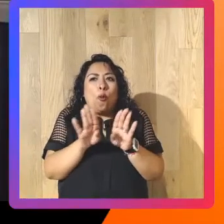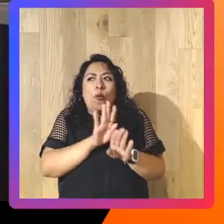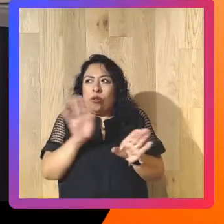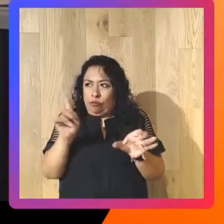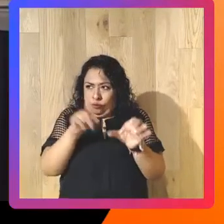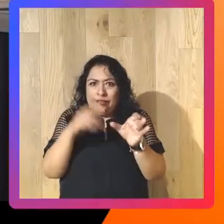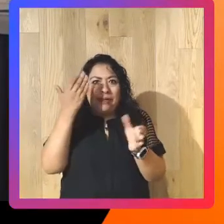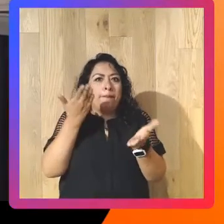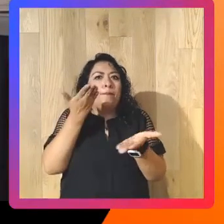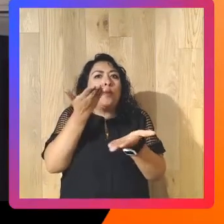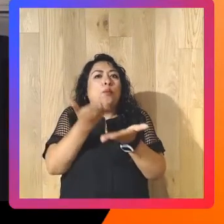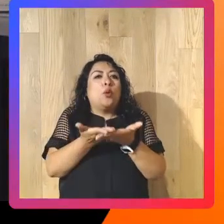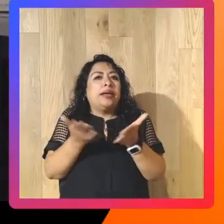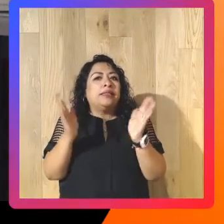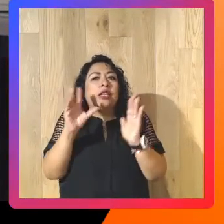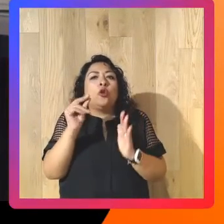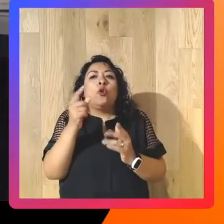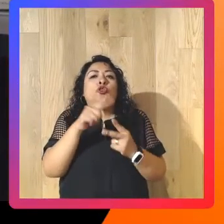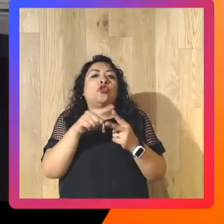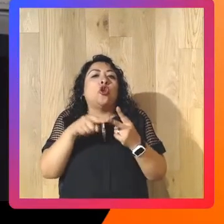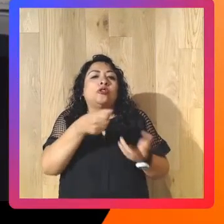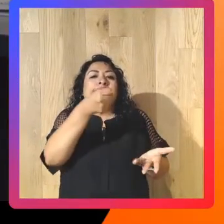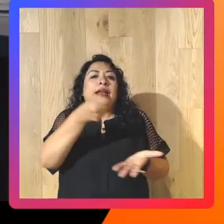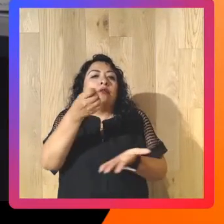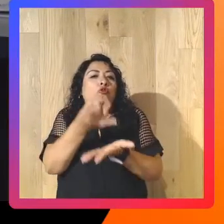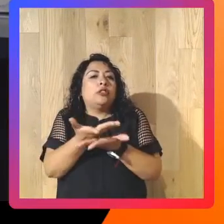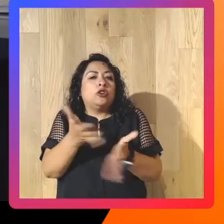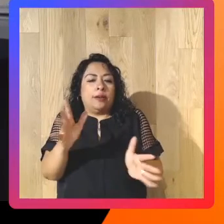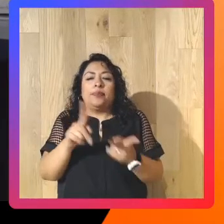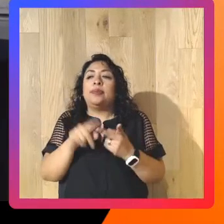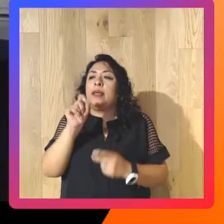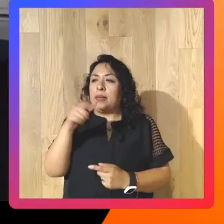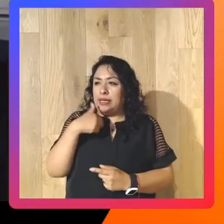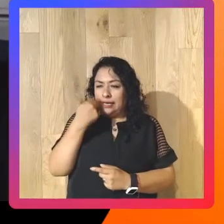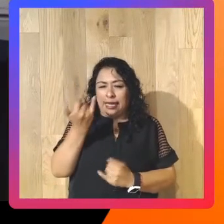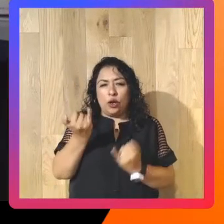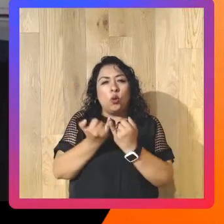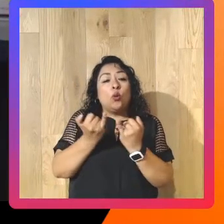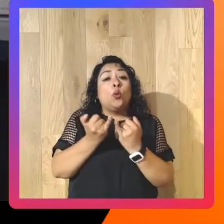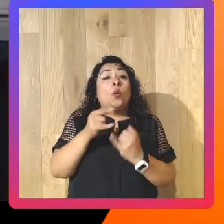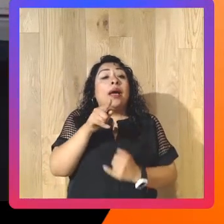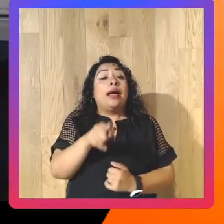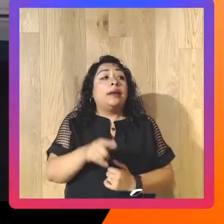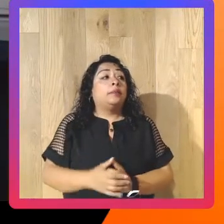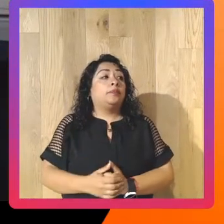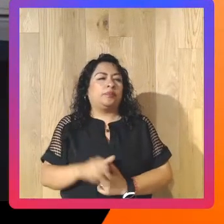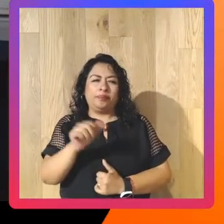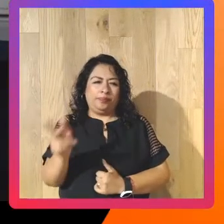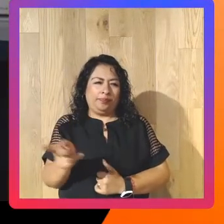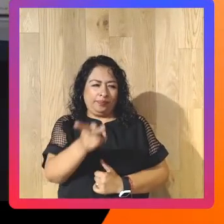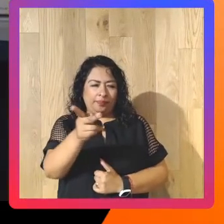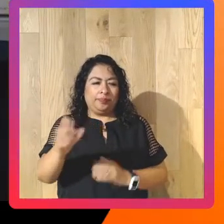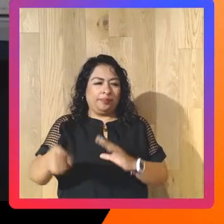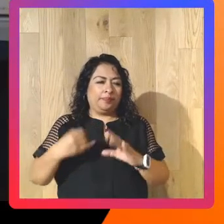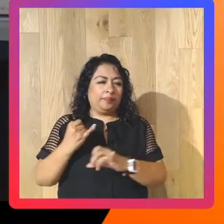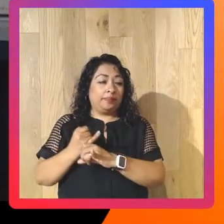a una iniciativa más allá de 2 canastas básicas? Y con ello quisiera anclar también a una pregunta también que nos hicieron